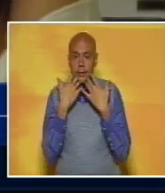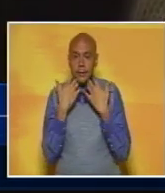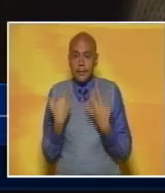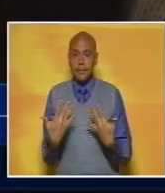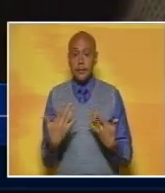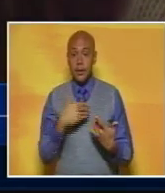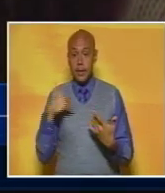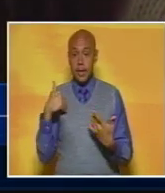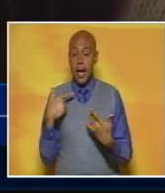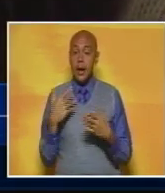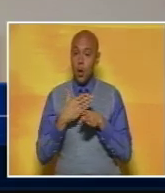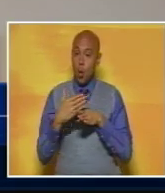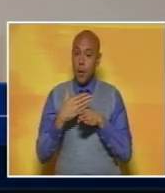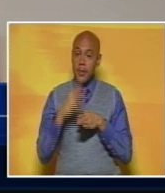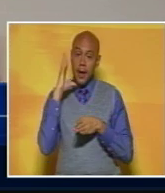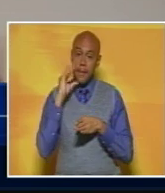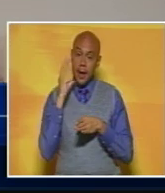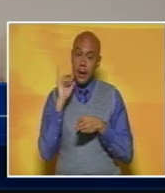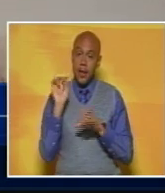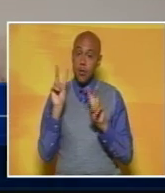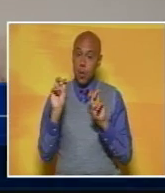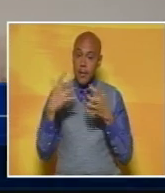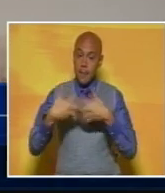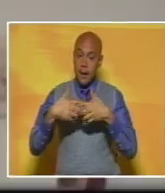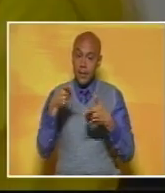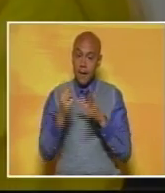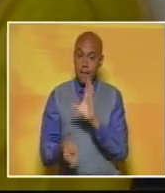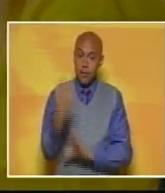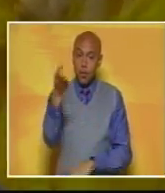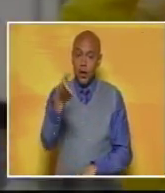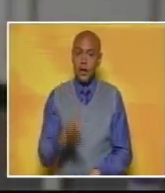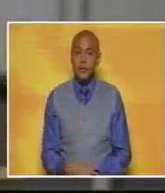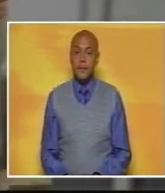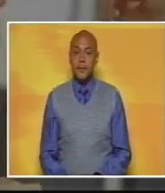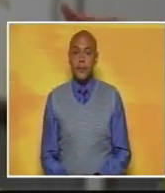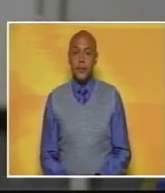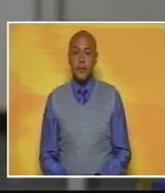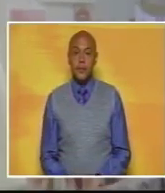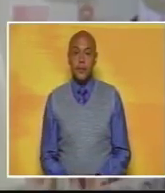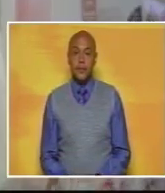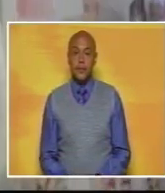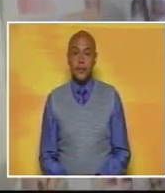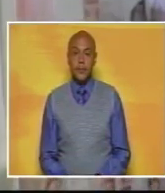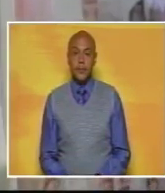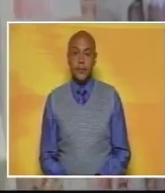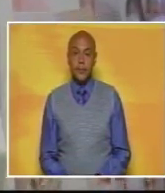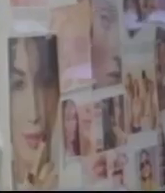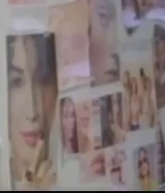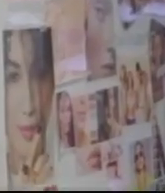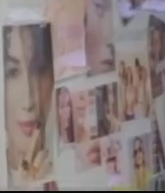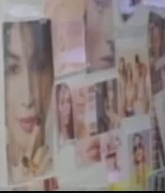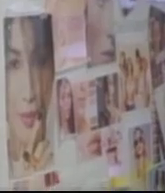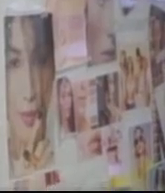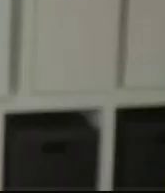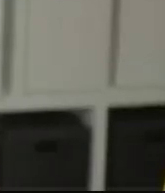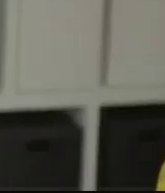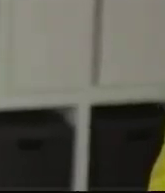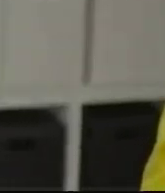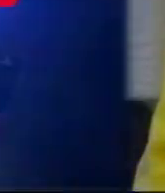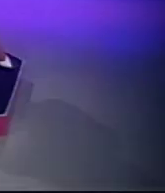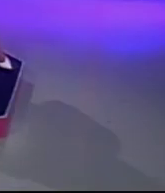compartir todo lo que viene con esta nueva empresa. Rare Beauty isn't about how other people see